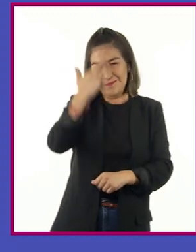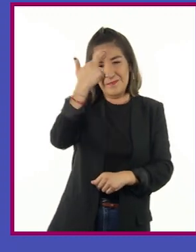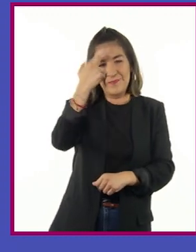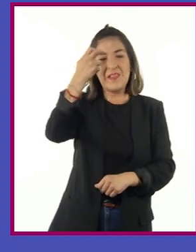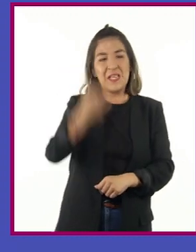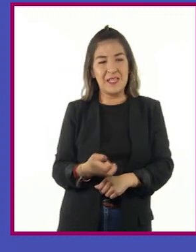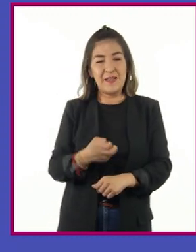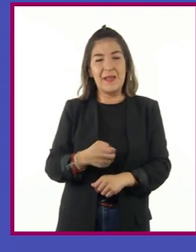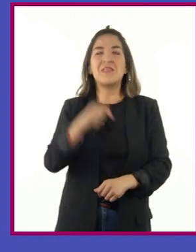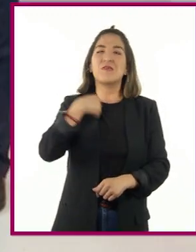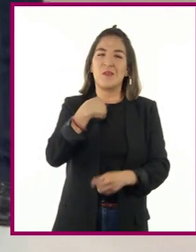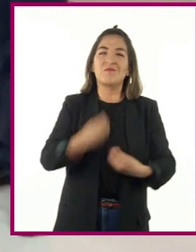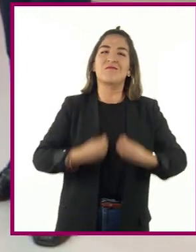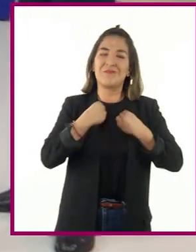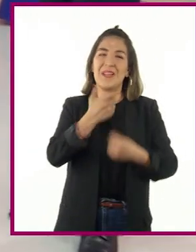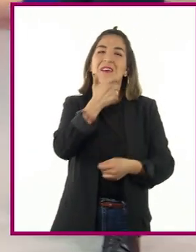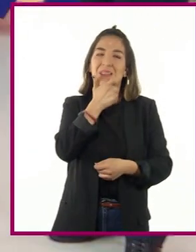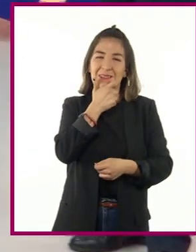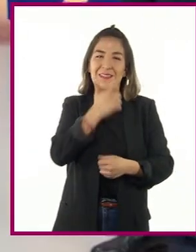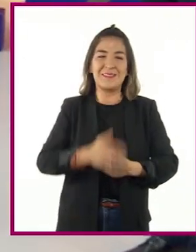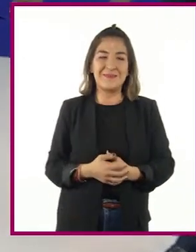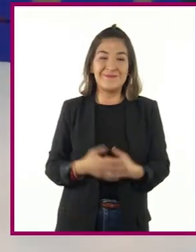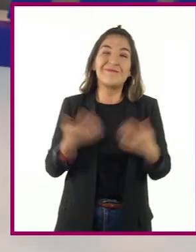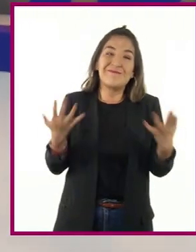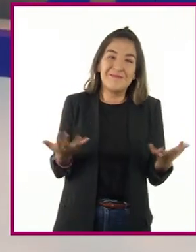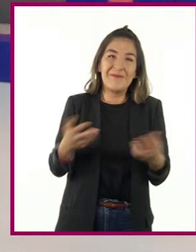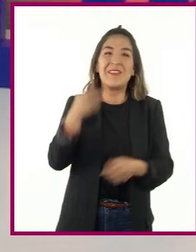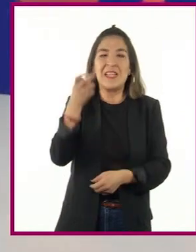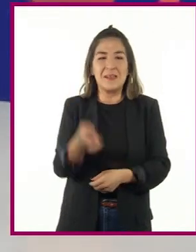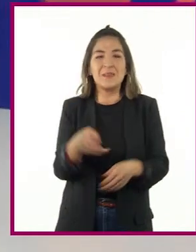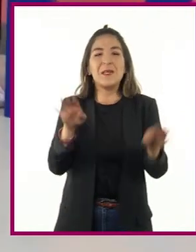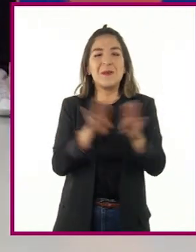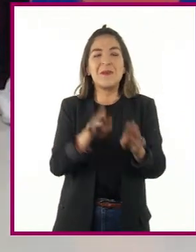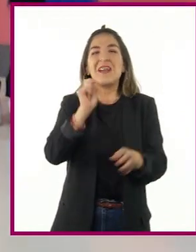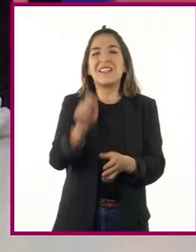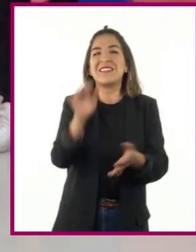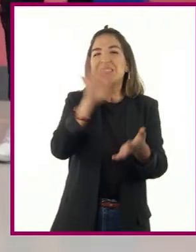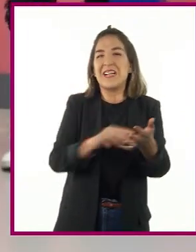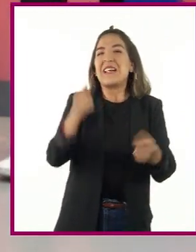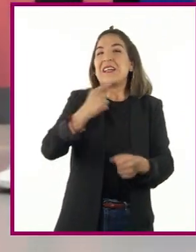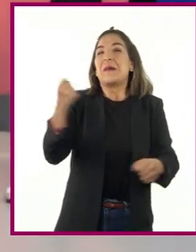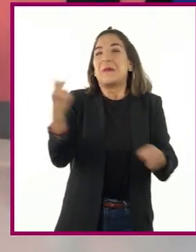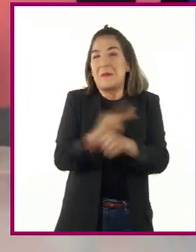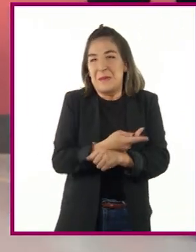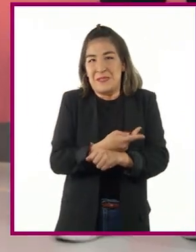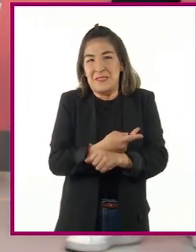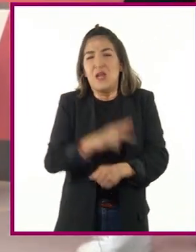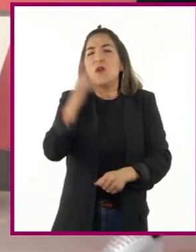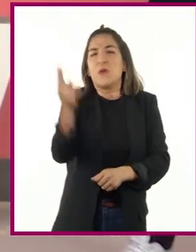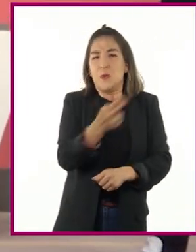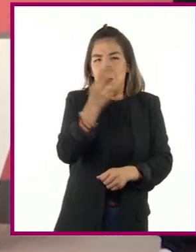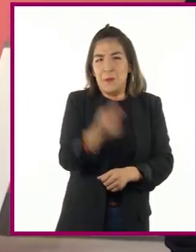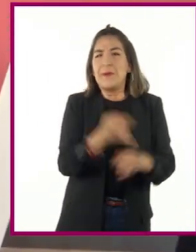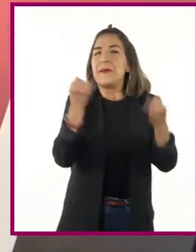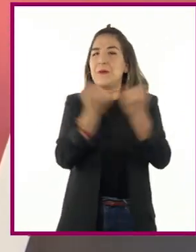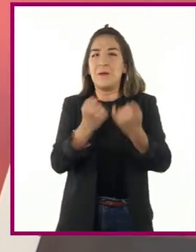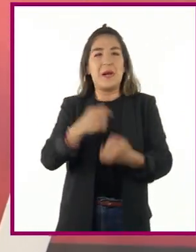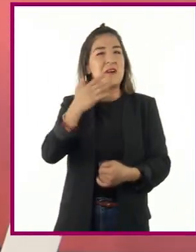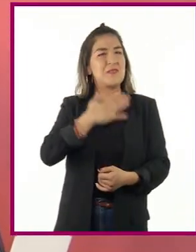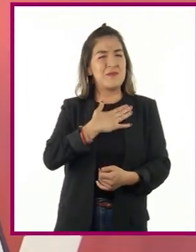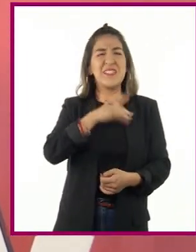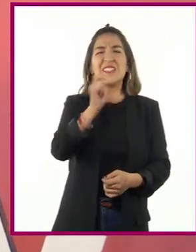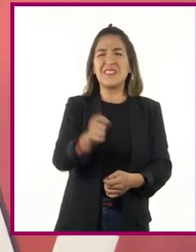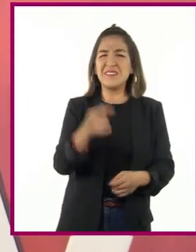Birmingham, Inglaterra. Vaya, no puedo quedarme sin saber qué sucedió. Si ustedes, al igual que yo, se